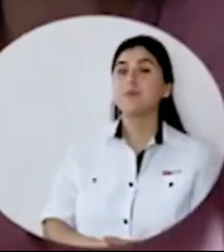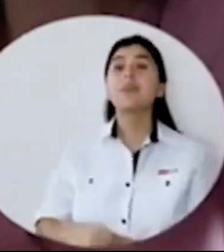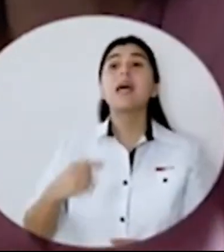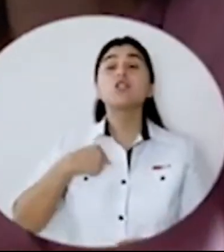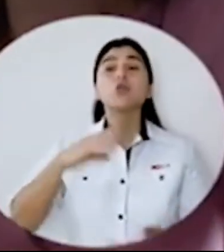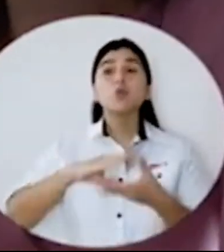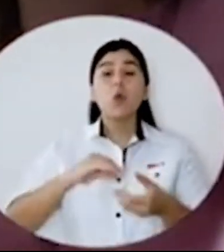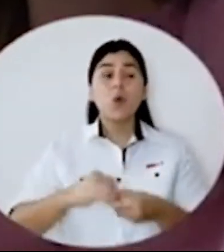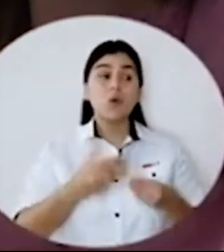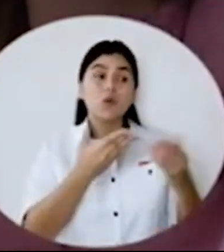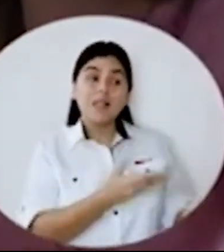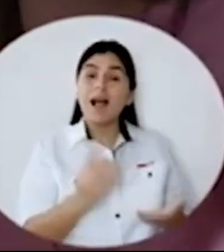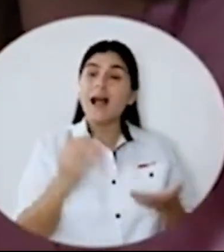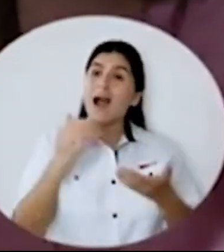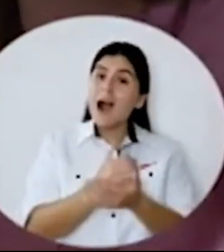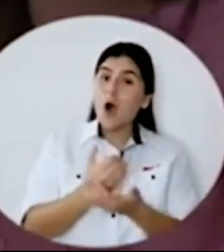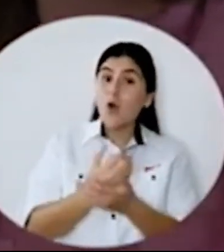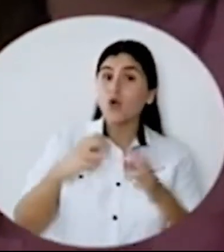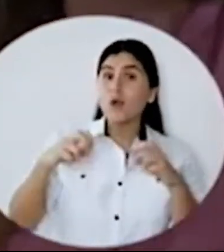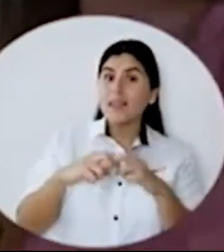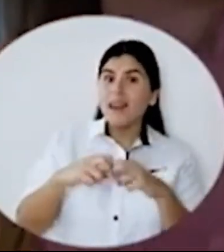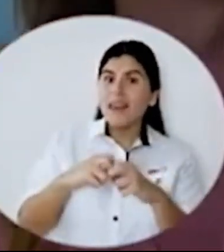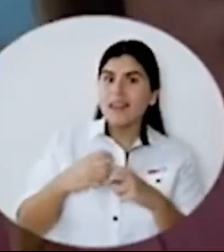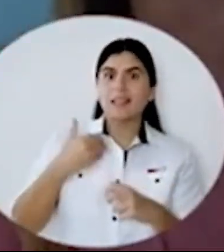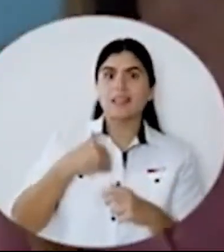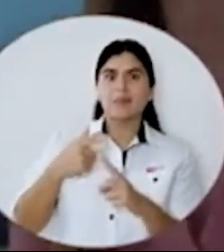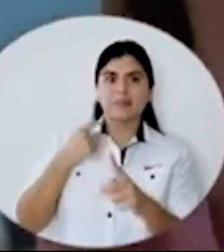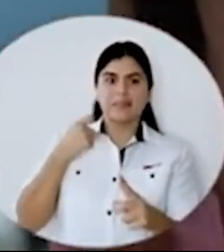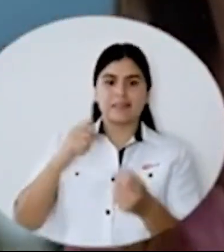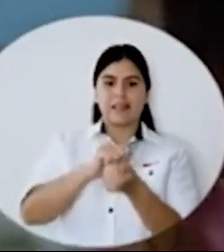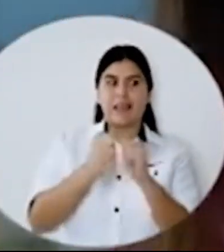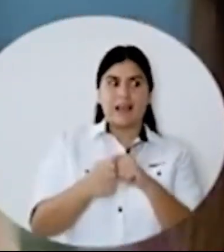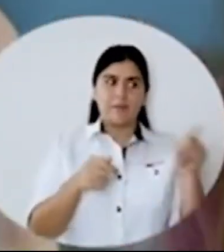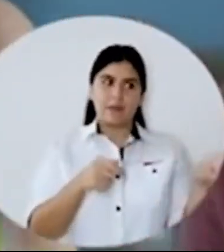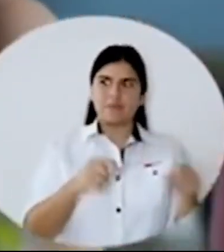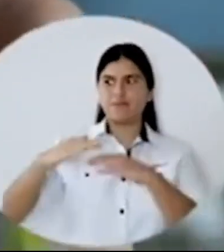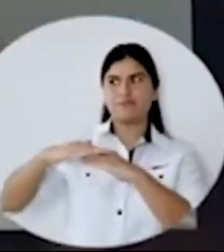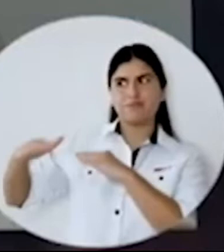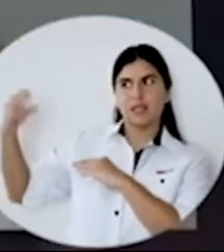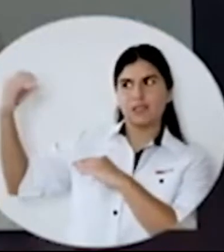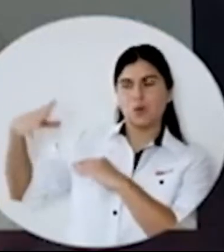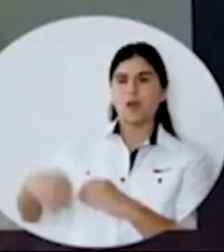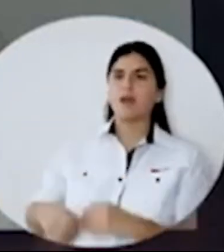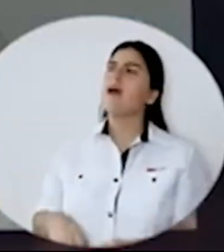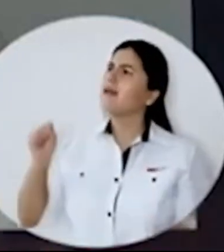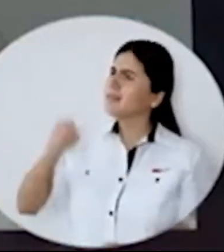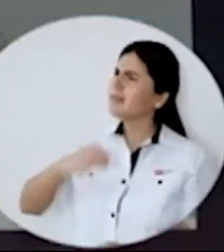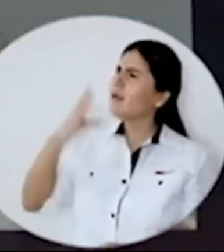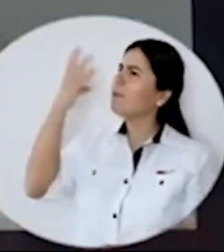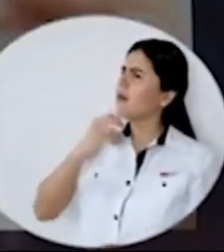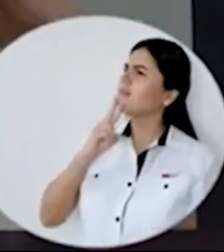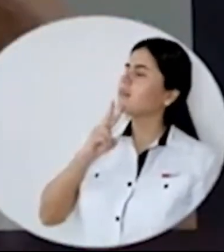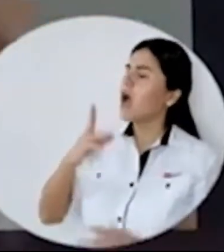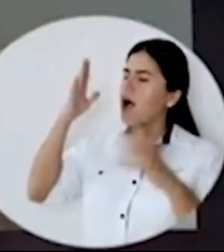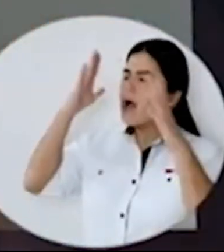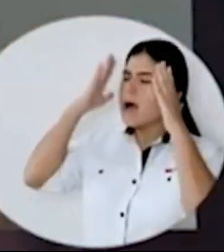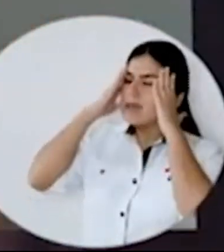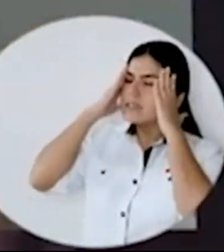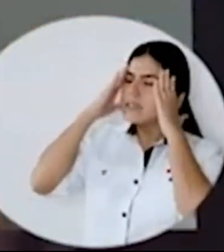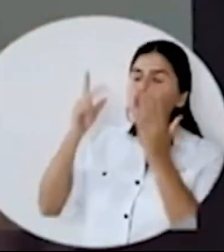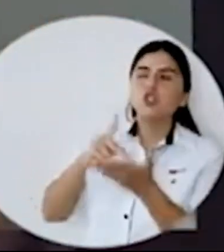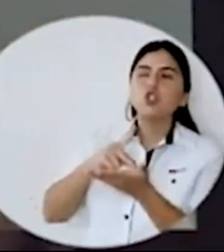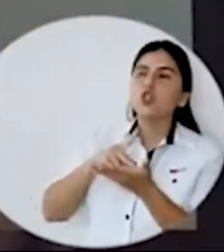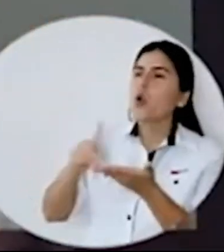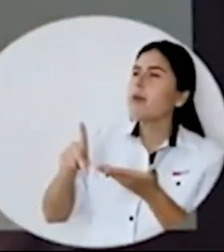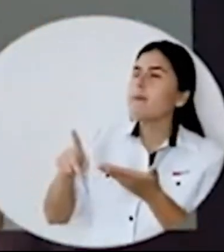a Sandra del ahorro energético que hemos tenido desde que cambiamos el calentador. Ay, sí, qué maravilla, ¿verdad? Por